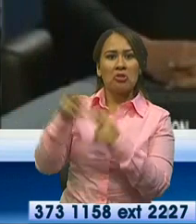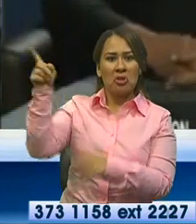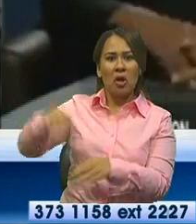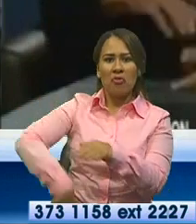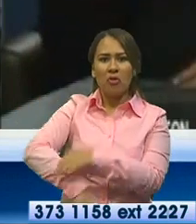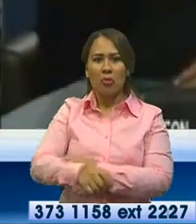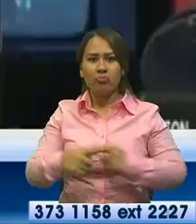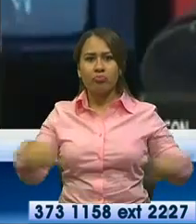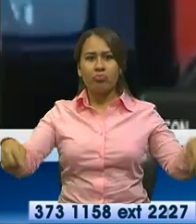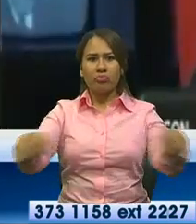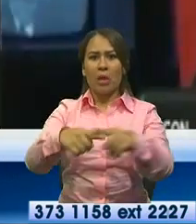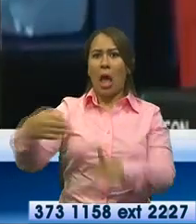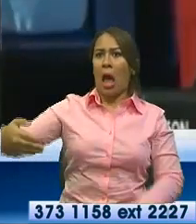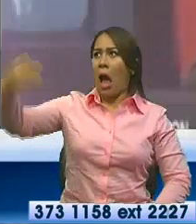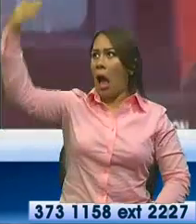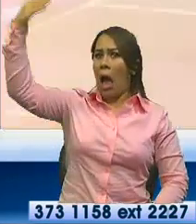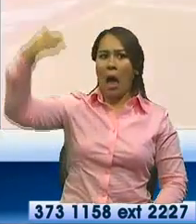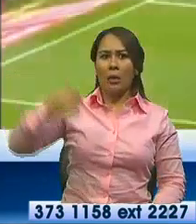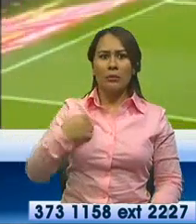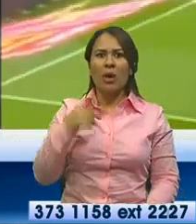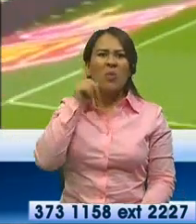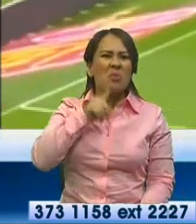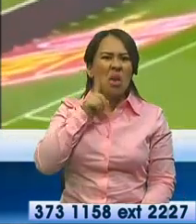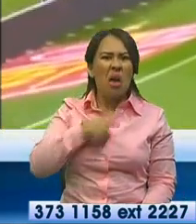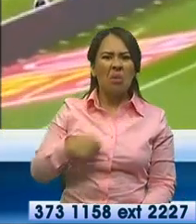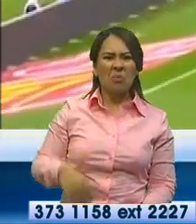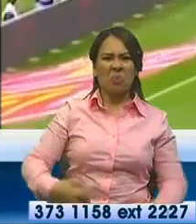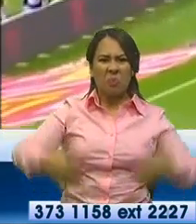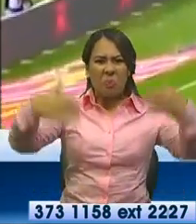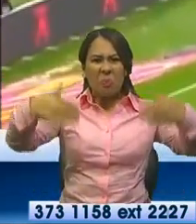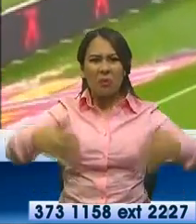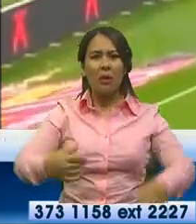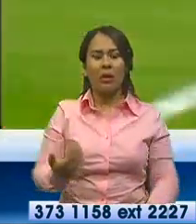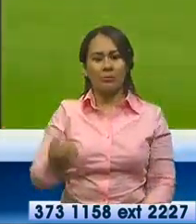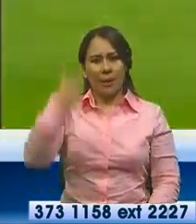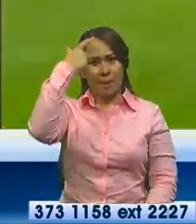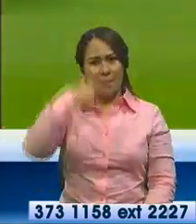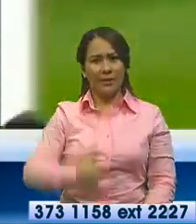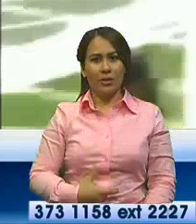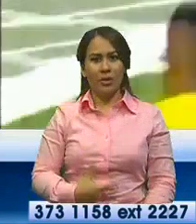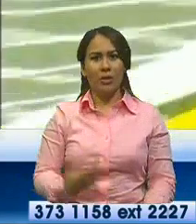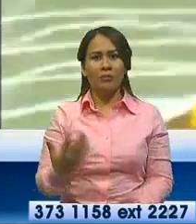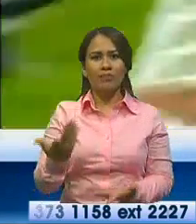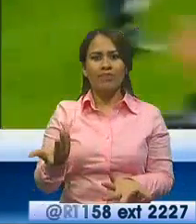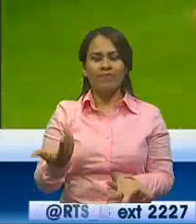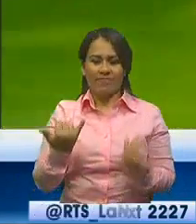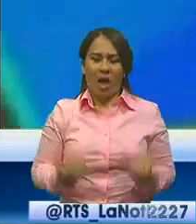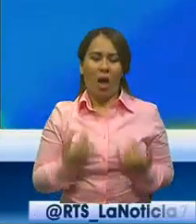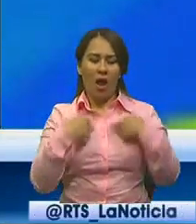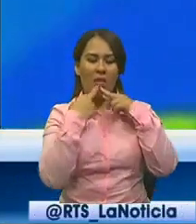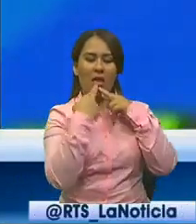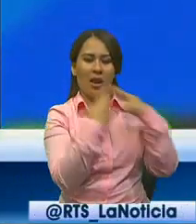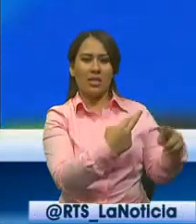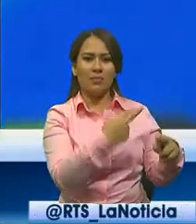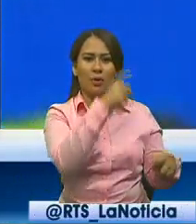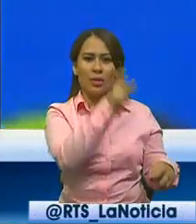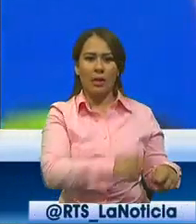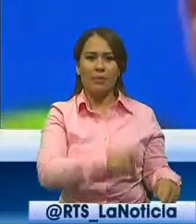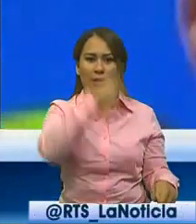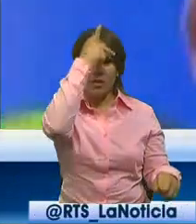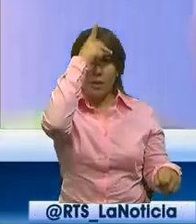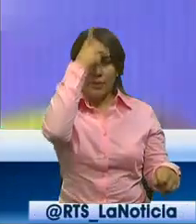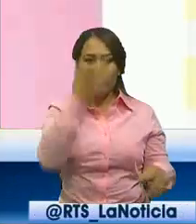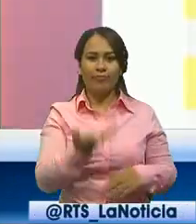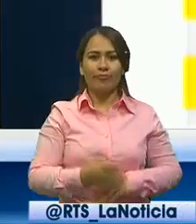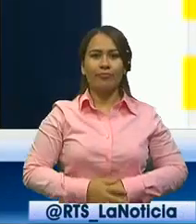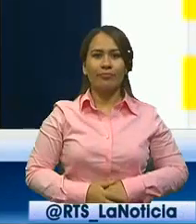Y está en altura, son unos negros apretados, hermano. El seleccionado ecuatoriano no ha esperado mucho para responderle al polémico comentarista